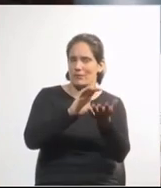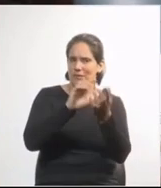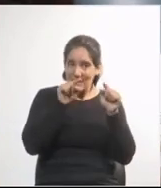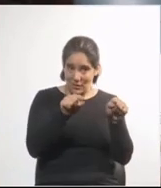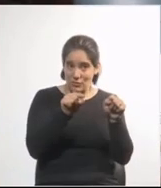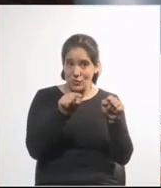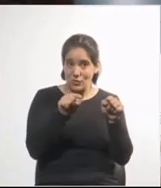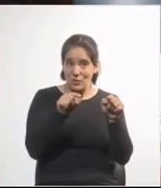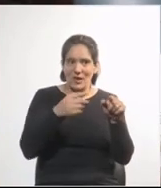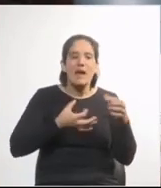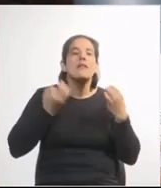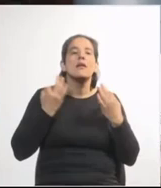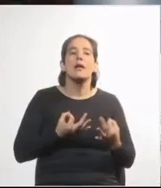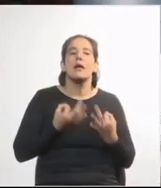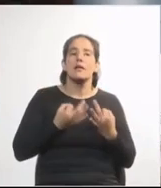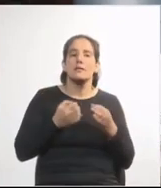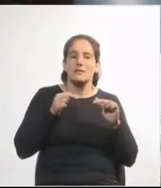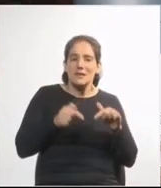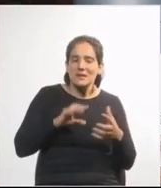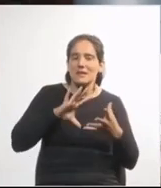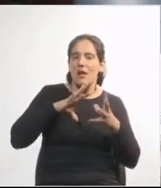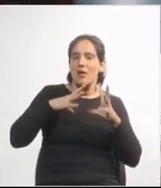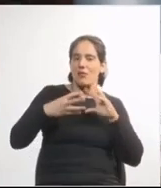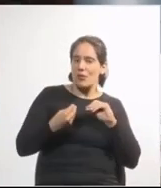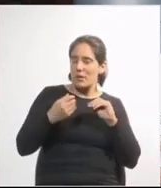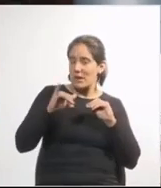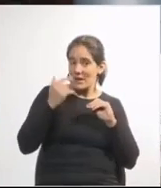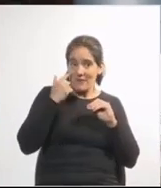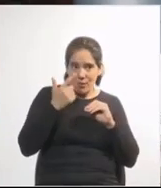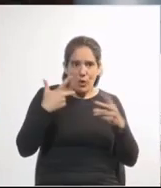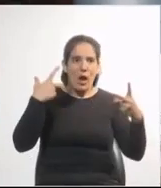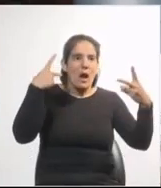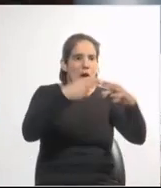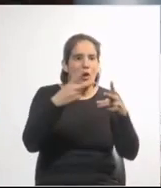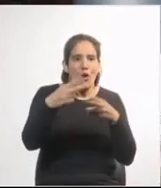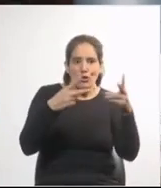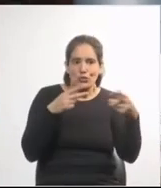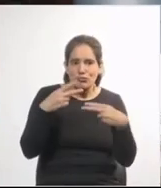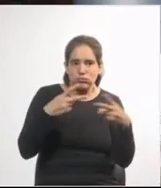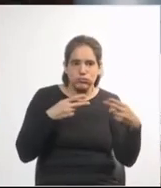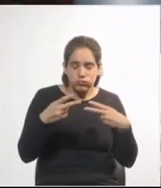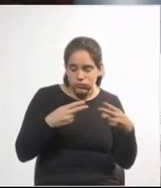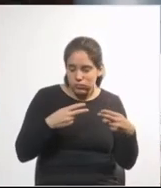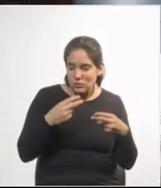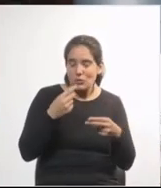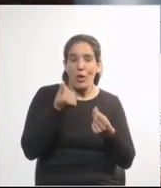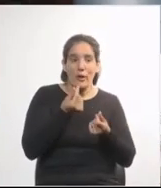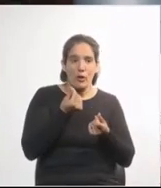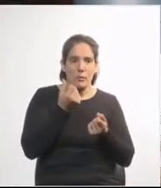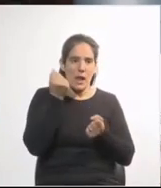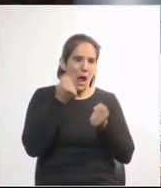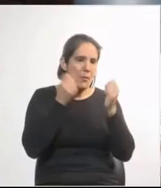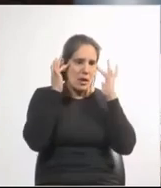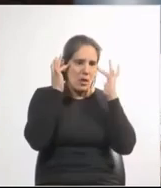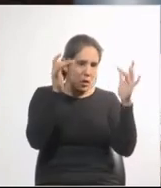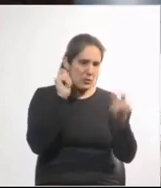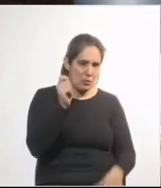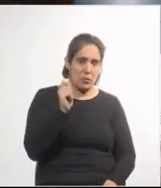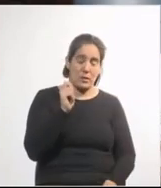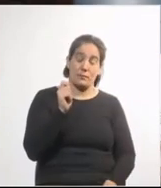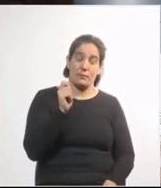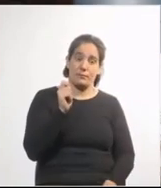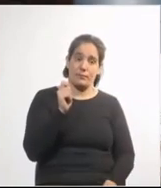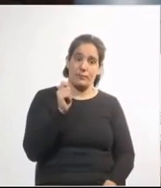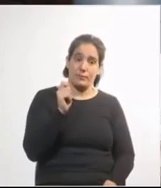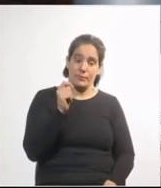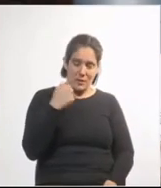Esta es la realidad de este modelo que ha recortado dramáticamente los recursos para la educación pública y que